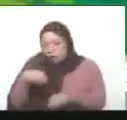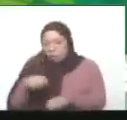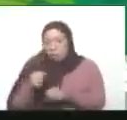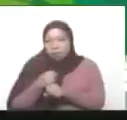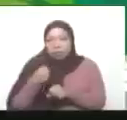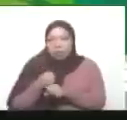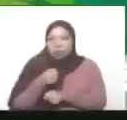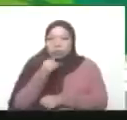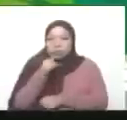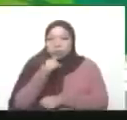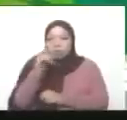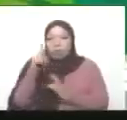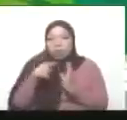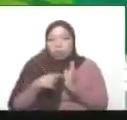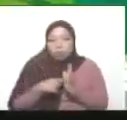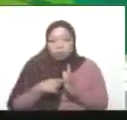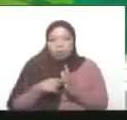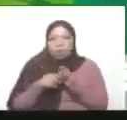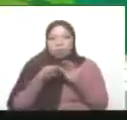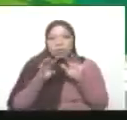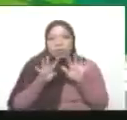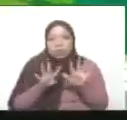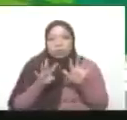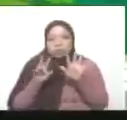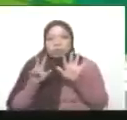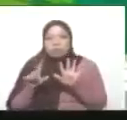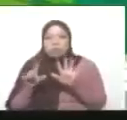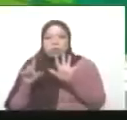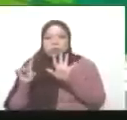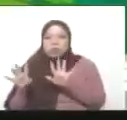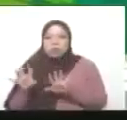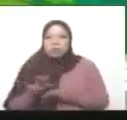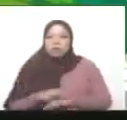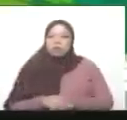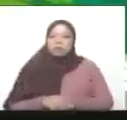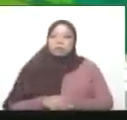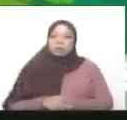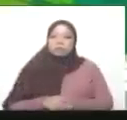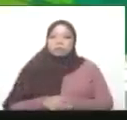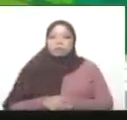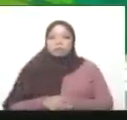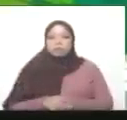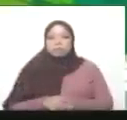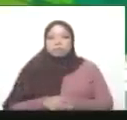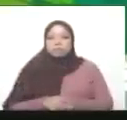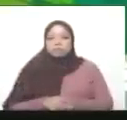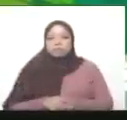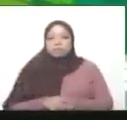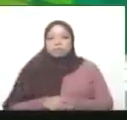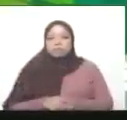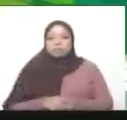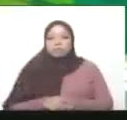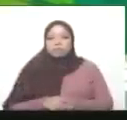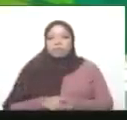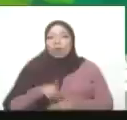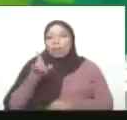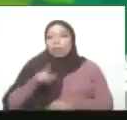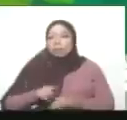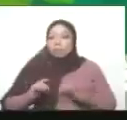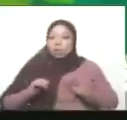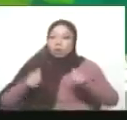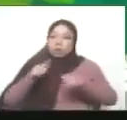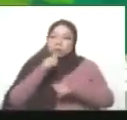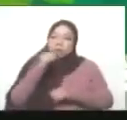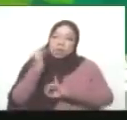de Ginebra de 1966 firmado por las partes y además comenzamos una